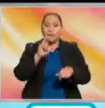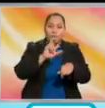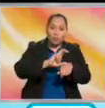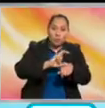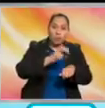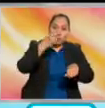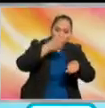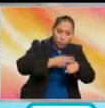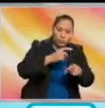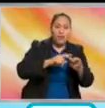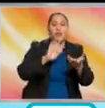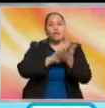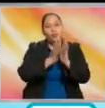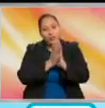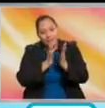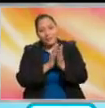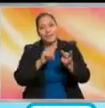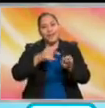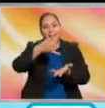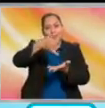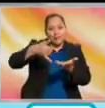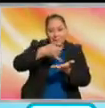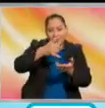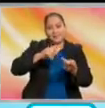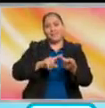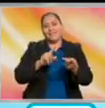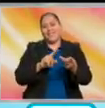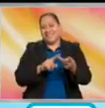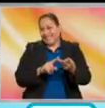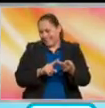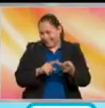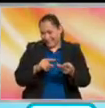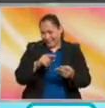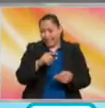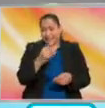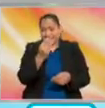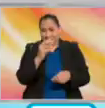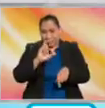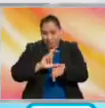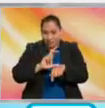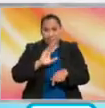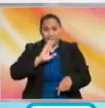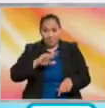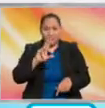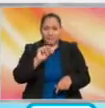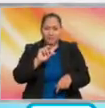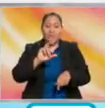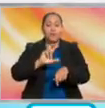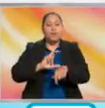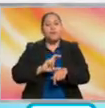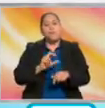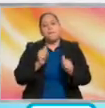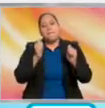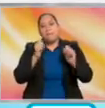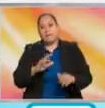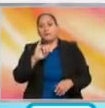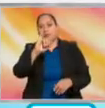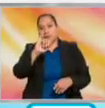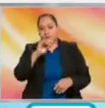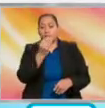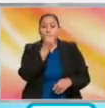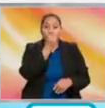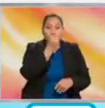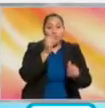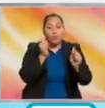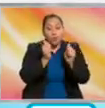tocino. también? Con tortillas fritas. Con tortillas. Sí. Entonces, Sí. a veces pensamos que el huevo es un alimento muy pesado. Bueno, es que si me lo como con